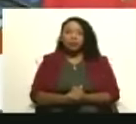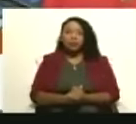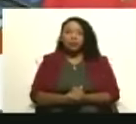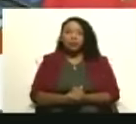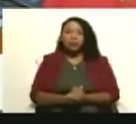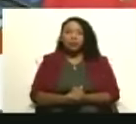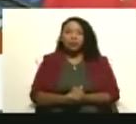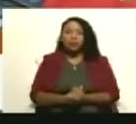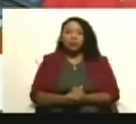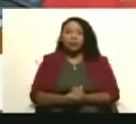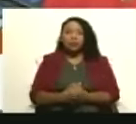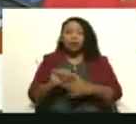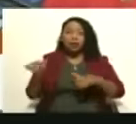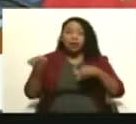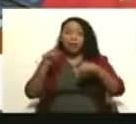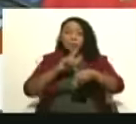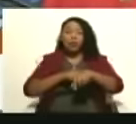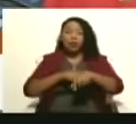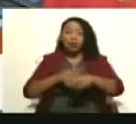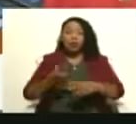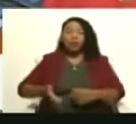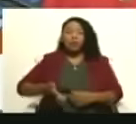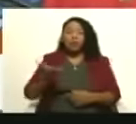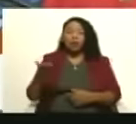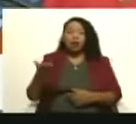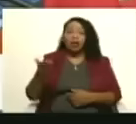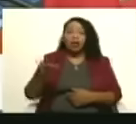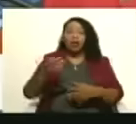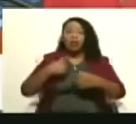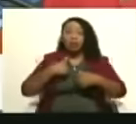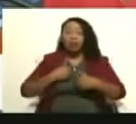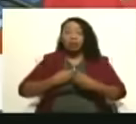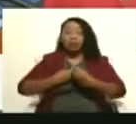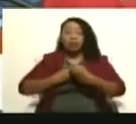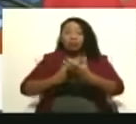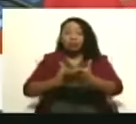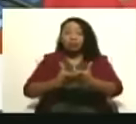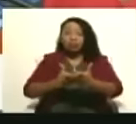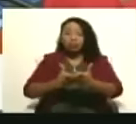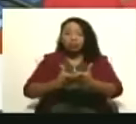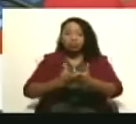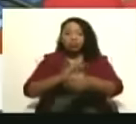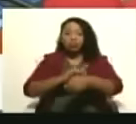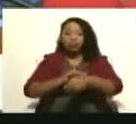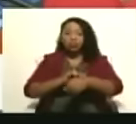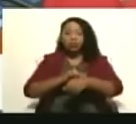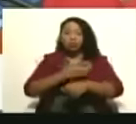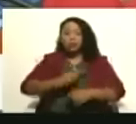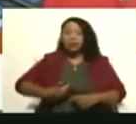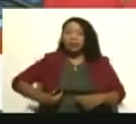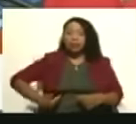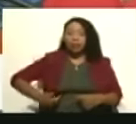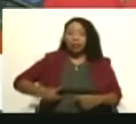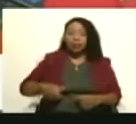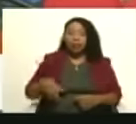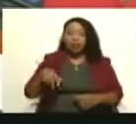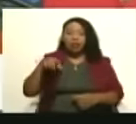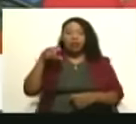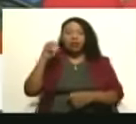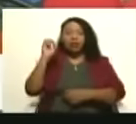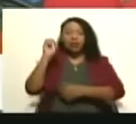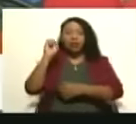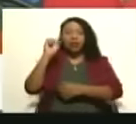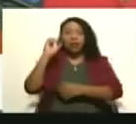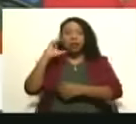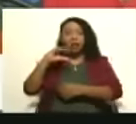un momento inédito, le comentaba al doctor Elvis Amoroso, un momento realmente inédito. Hemos visto